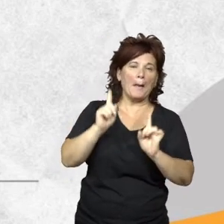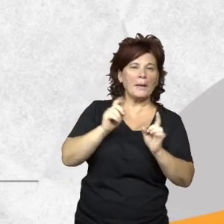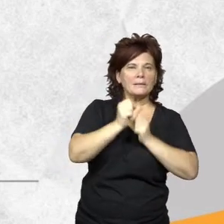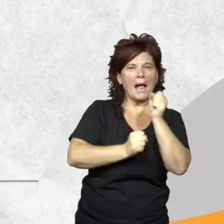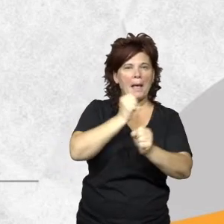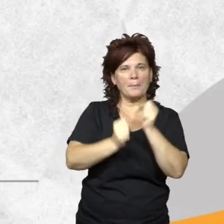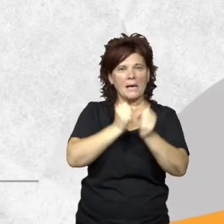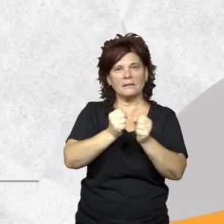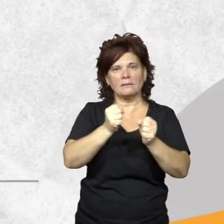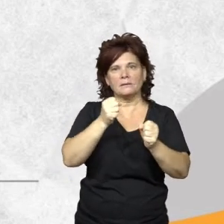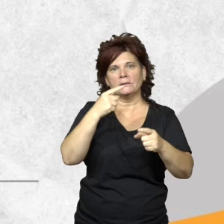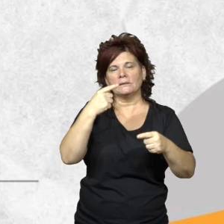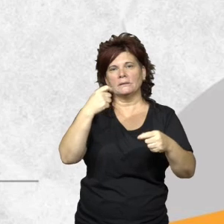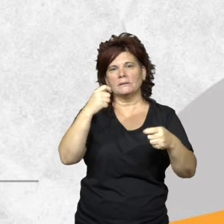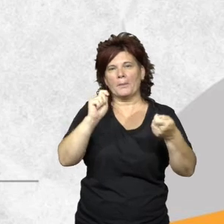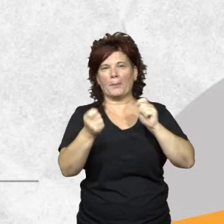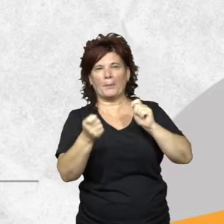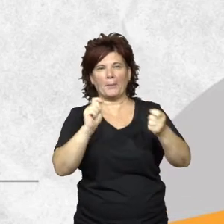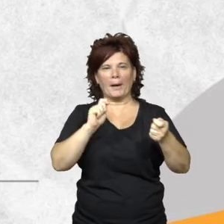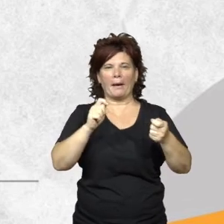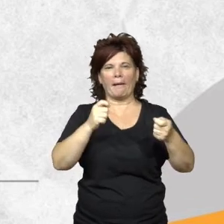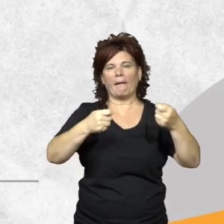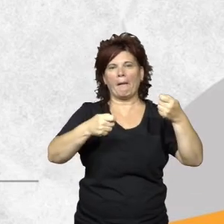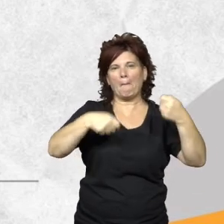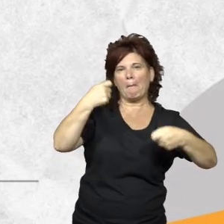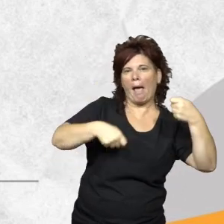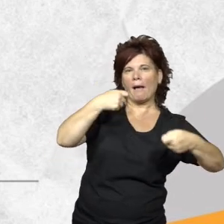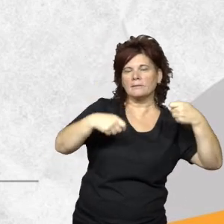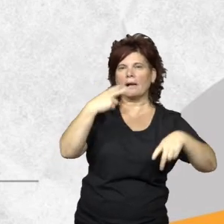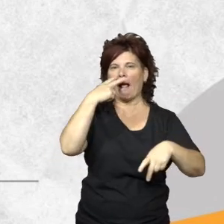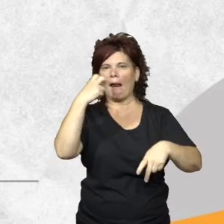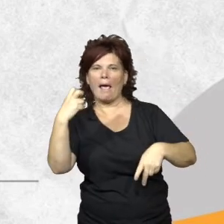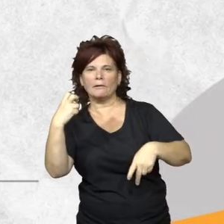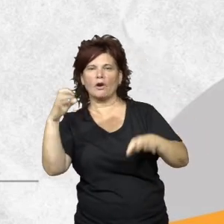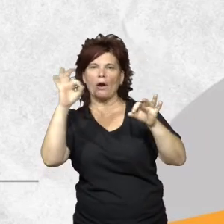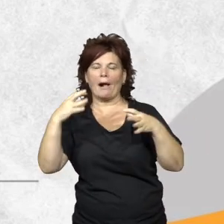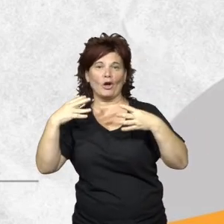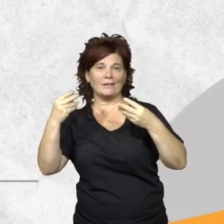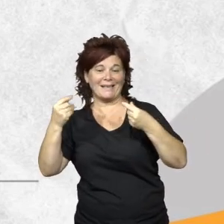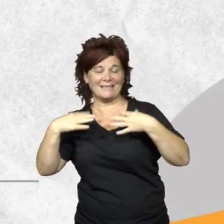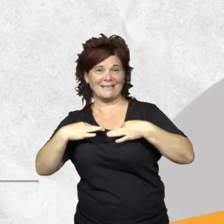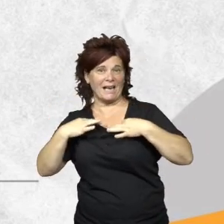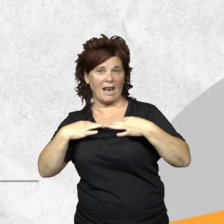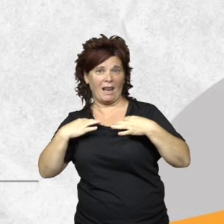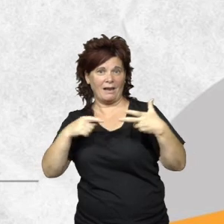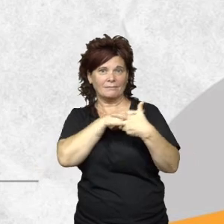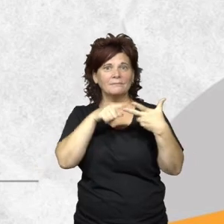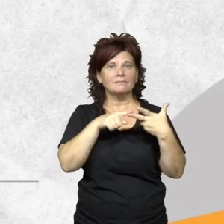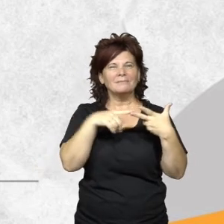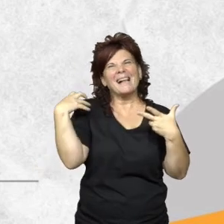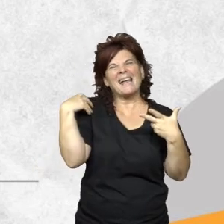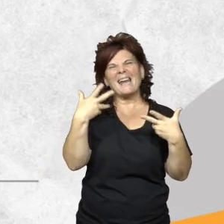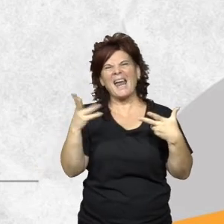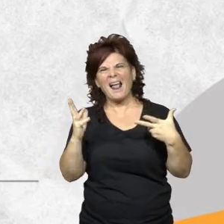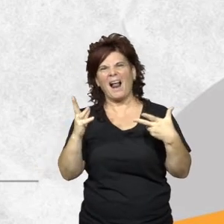varían, porque no es lo mismo auditar una empresa plástica que una electrónica o que una textil, pero digamos que en general nos